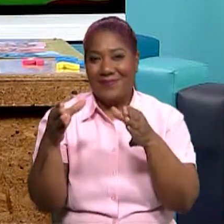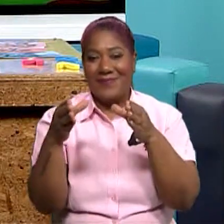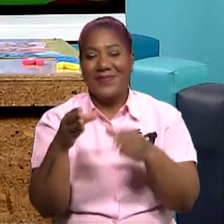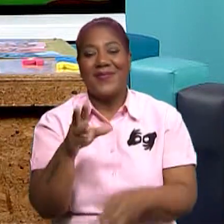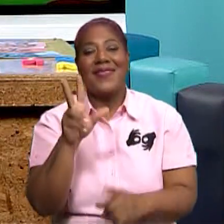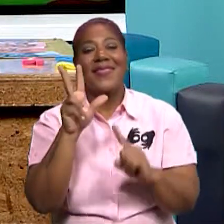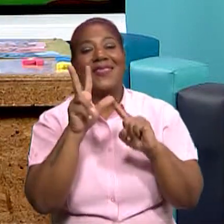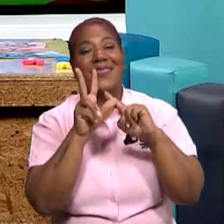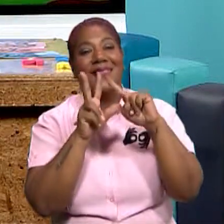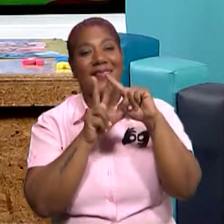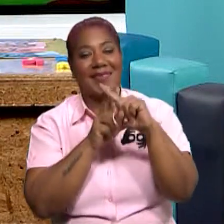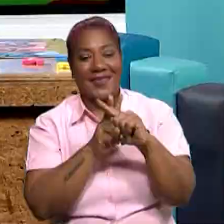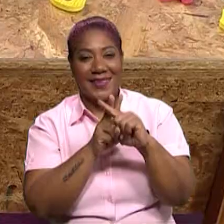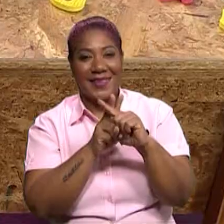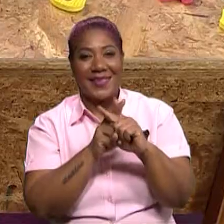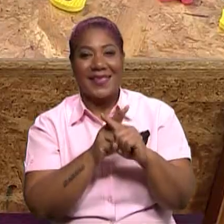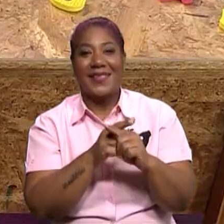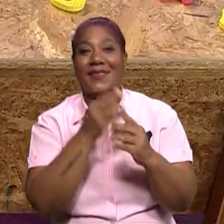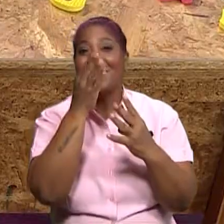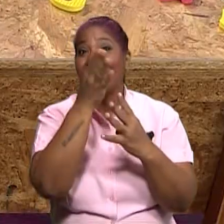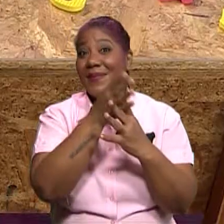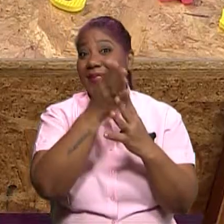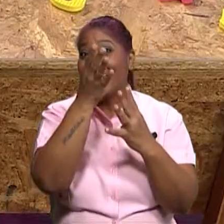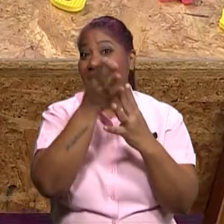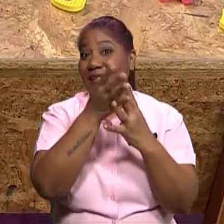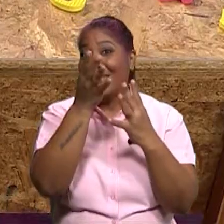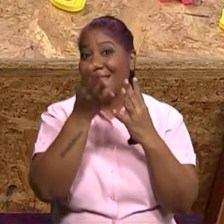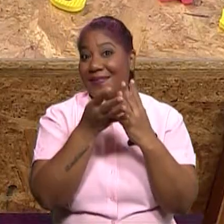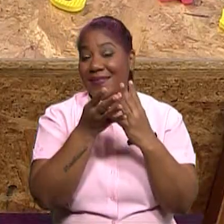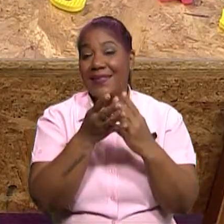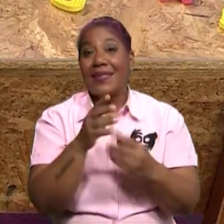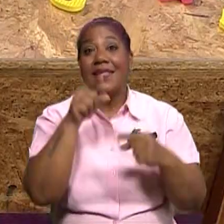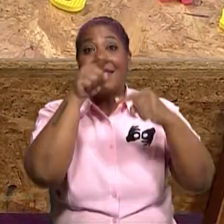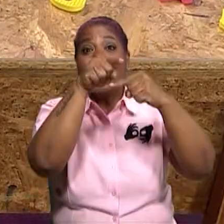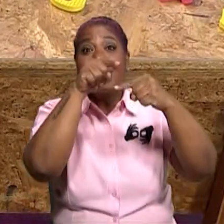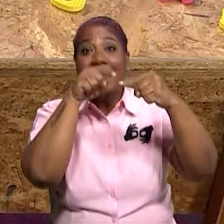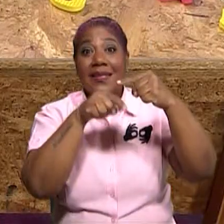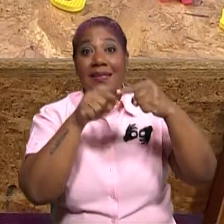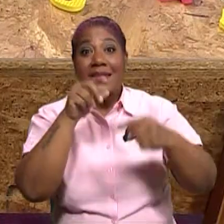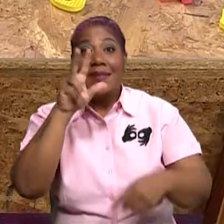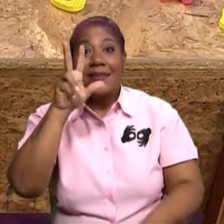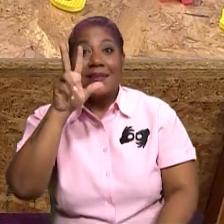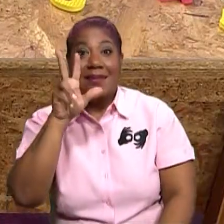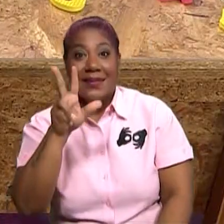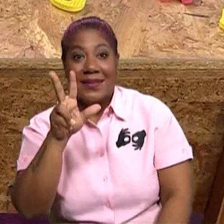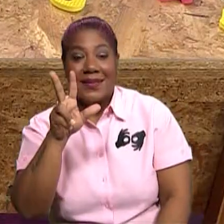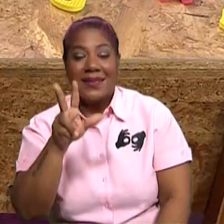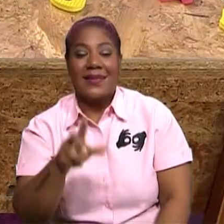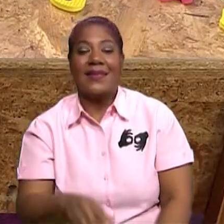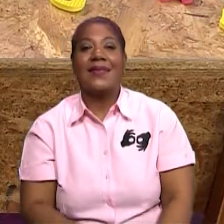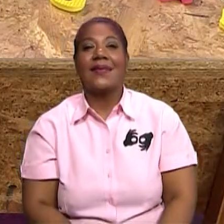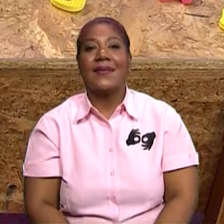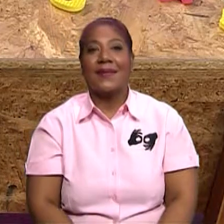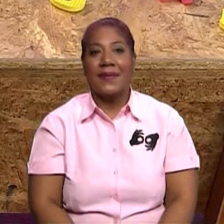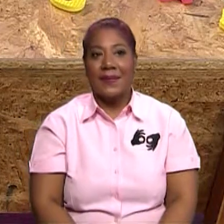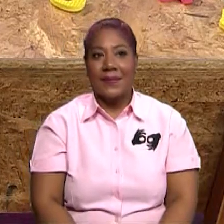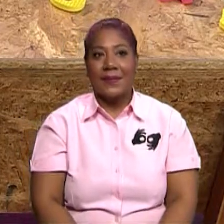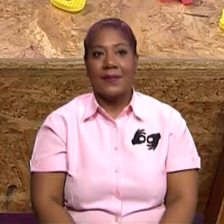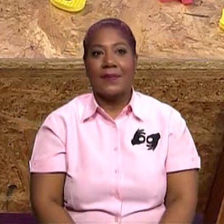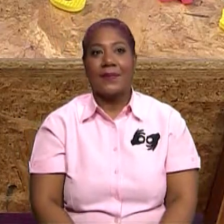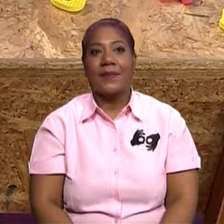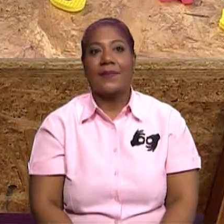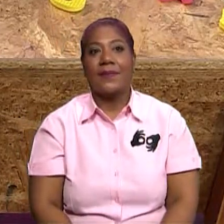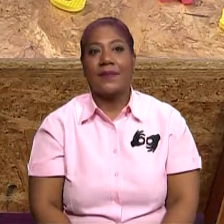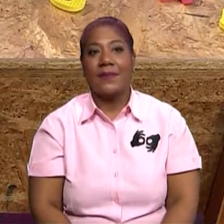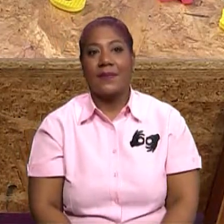sí, falta un plato. ¿Por qué? Porque aquí me dice 12 entre 3. Entonces vamos a ver cuánto es esto, chicos. 12 entre 3. Vamos a